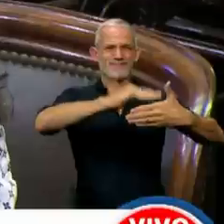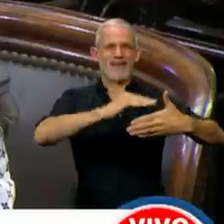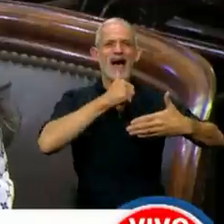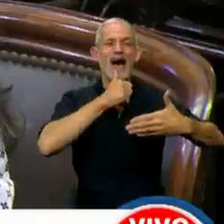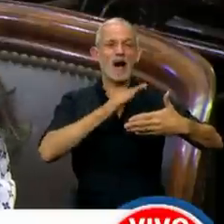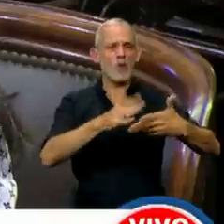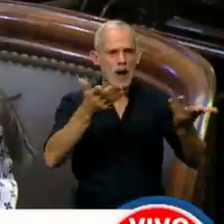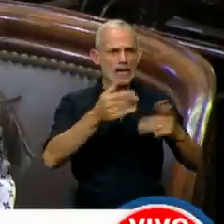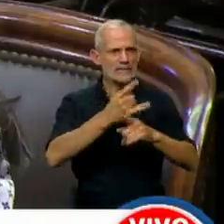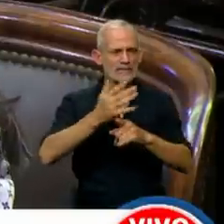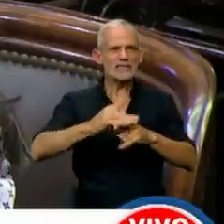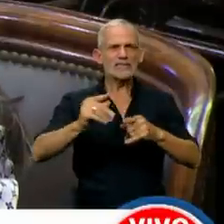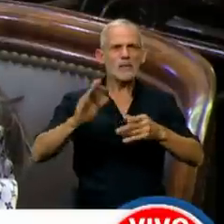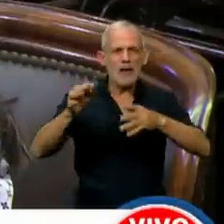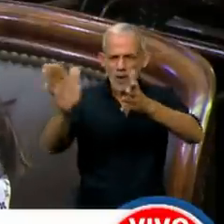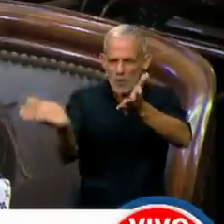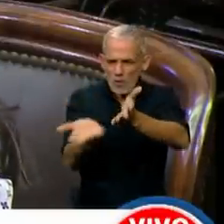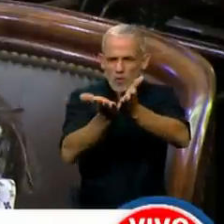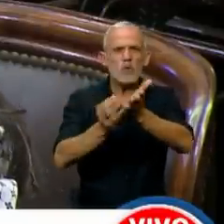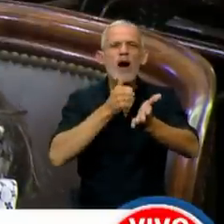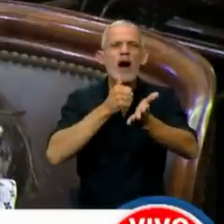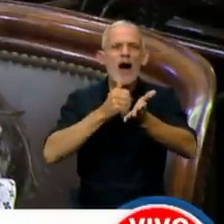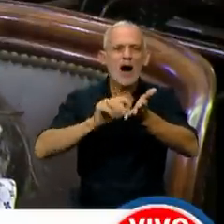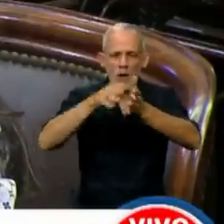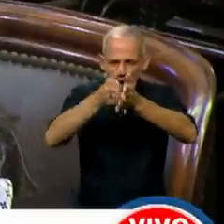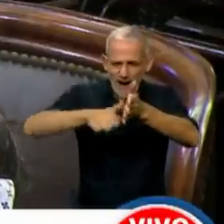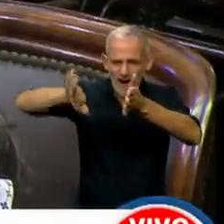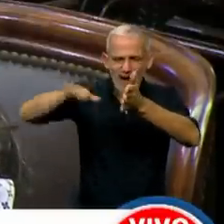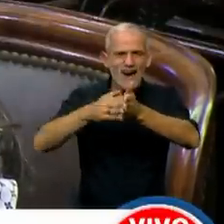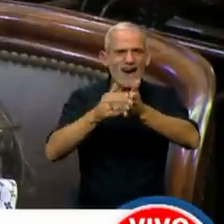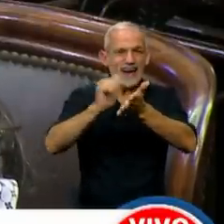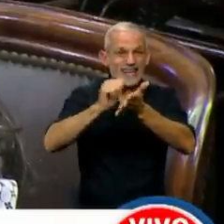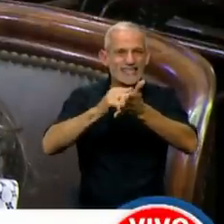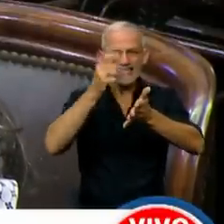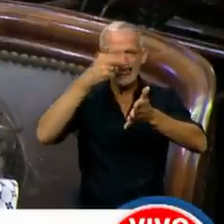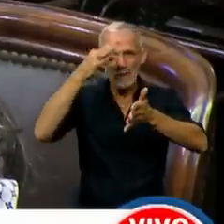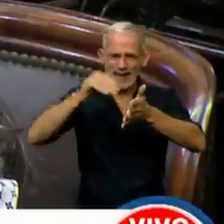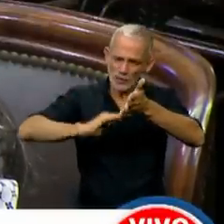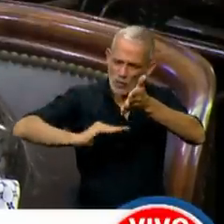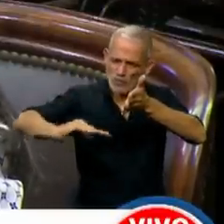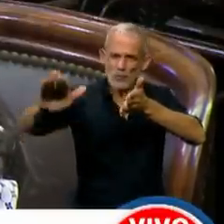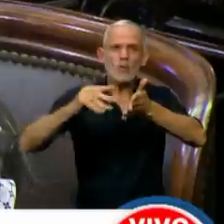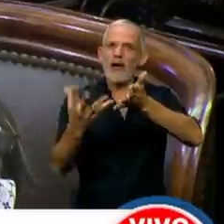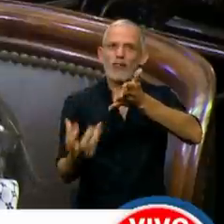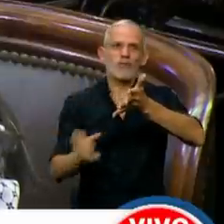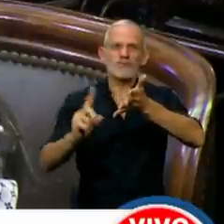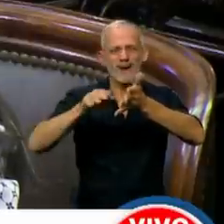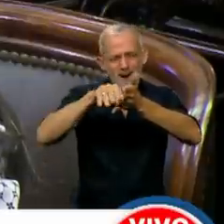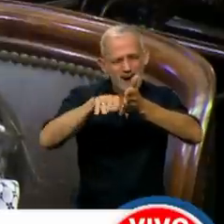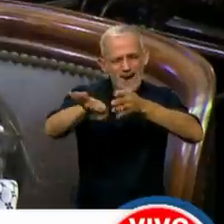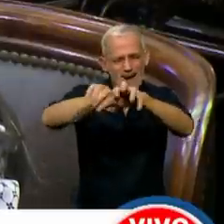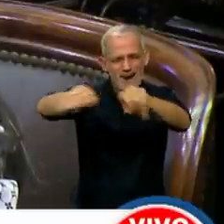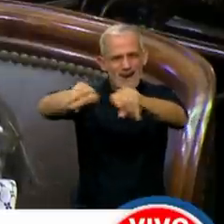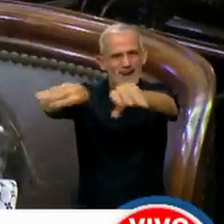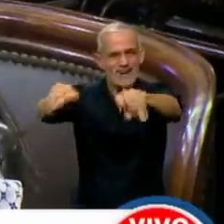faltan acequias y canales y también en la provincia se ha declarado una ley